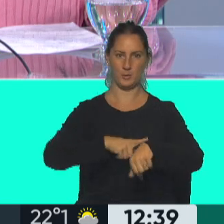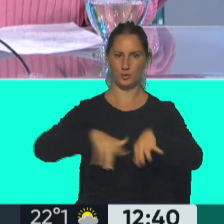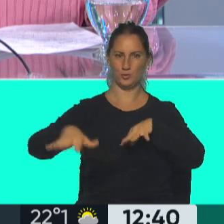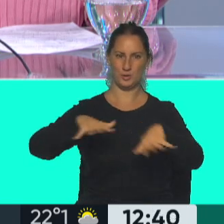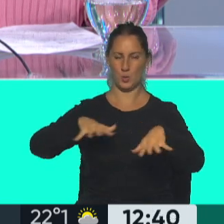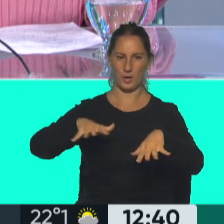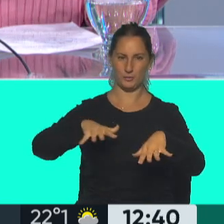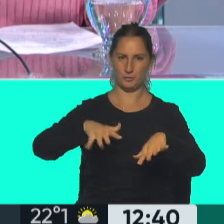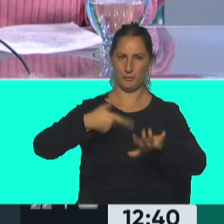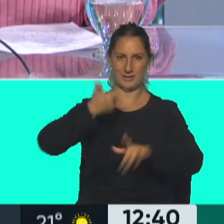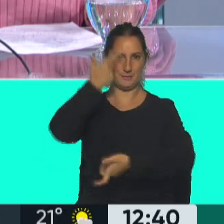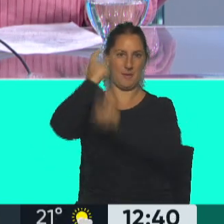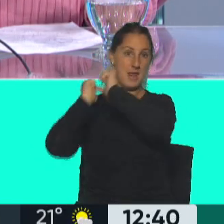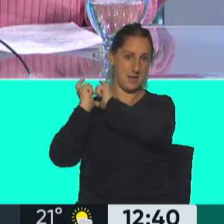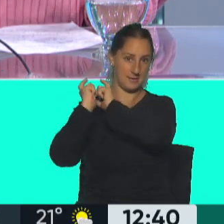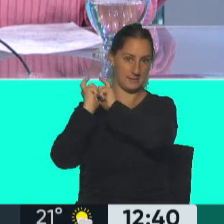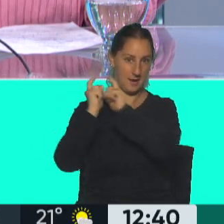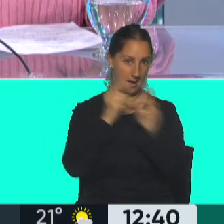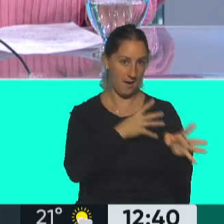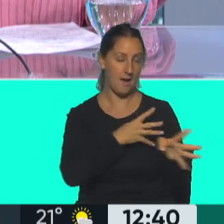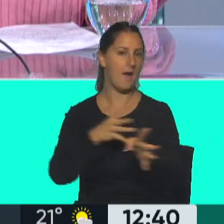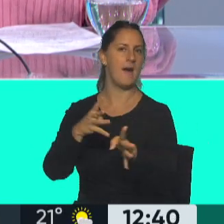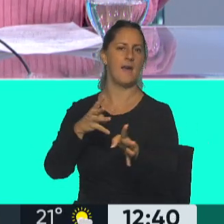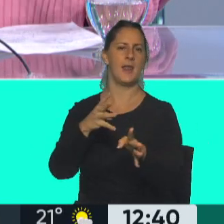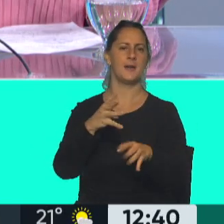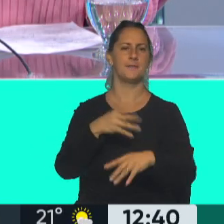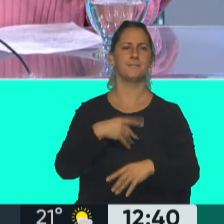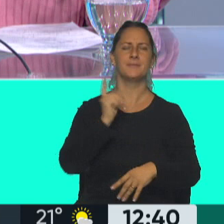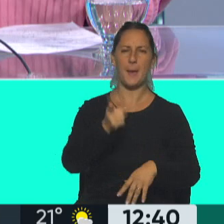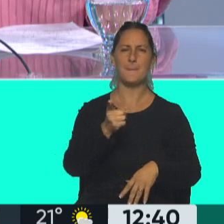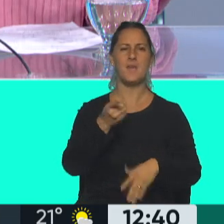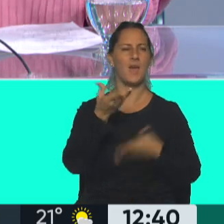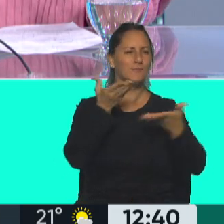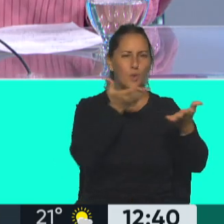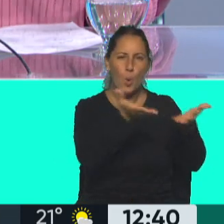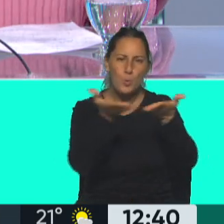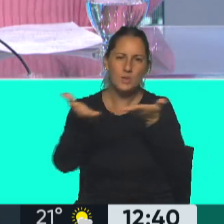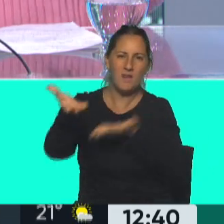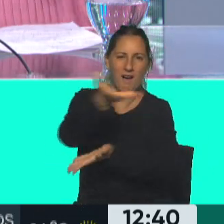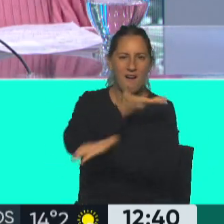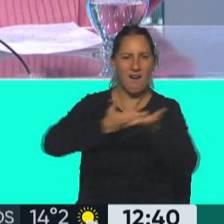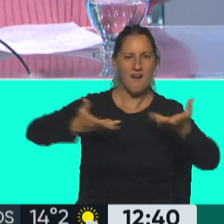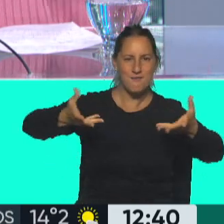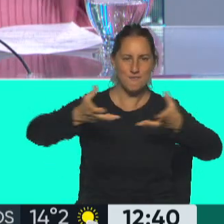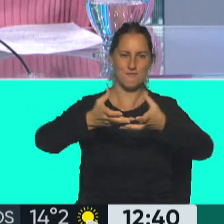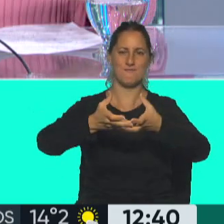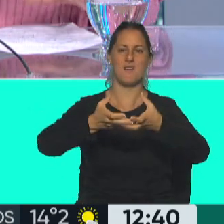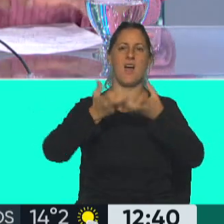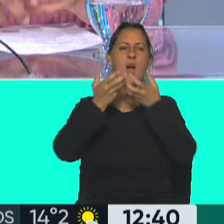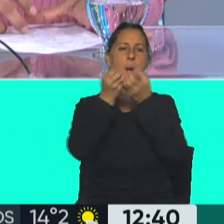experiencia tan dramática como es la guerra también de lo comunitario que ellos habían este